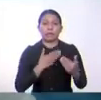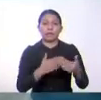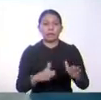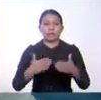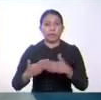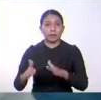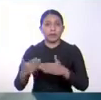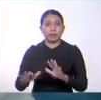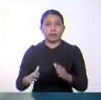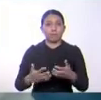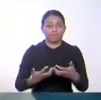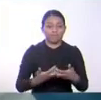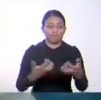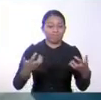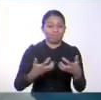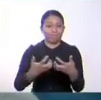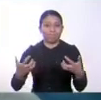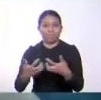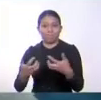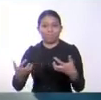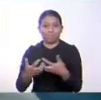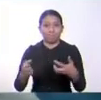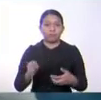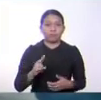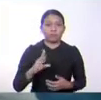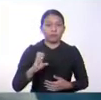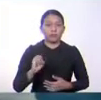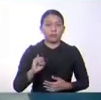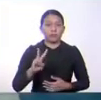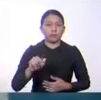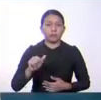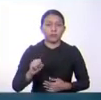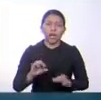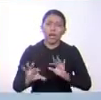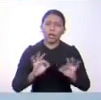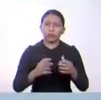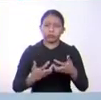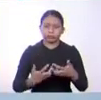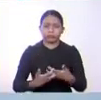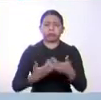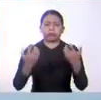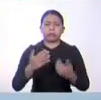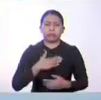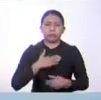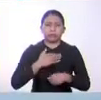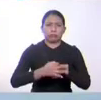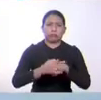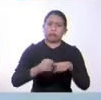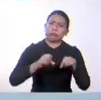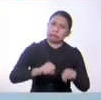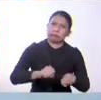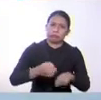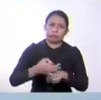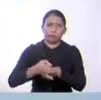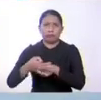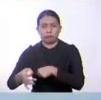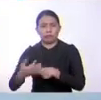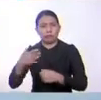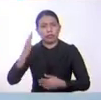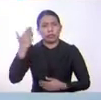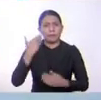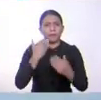de divisiones sucesivas. De hecho, algunas de estas divisiones conllevan a células muertas, como estuve